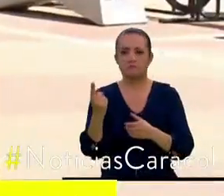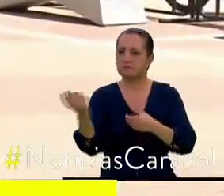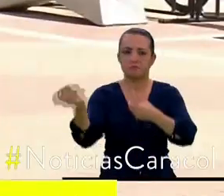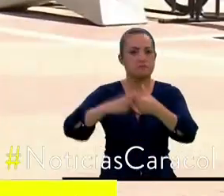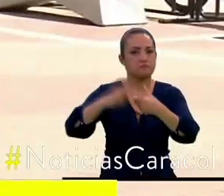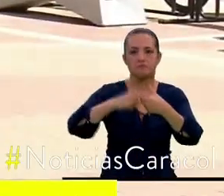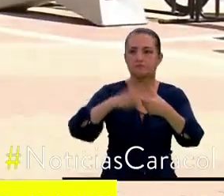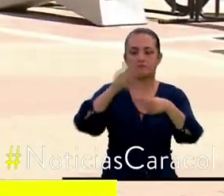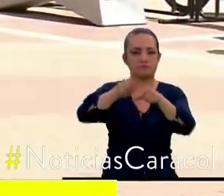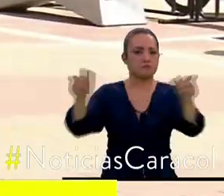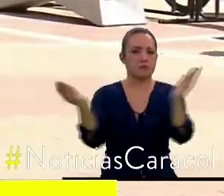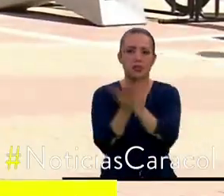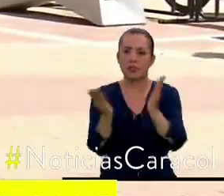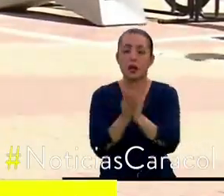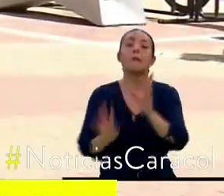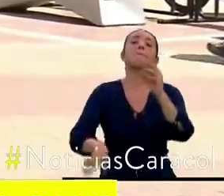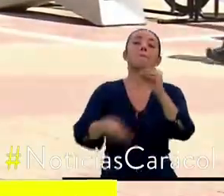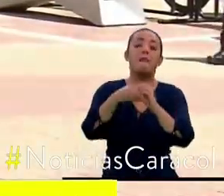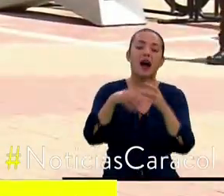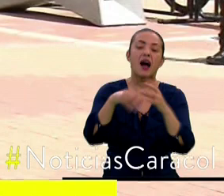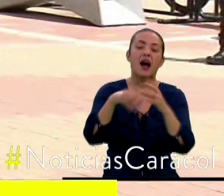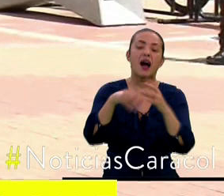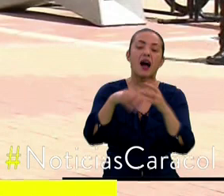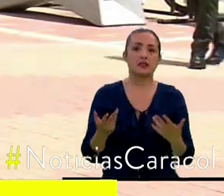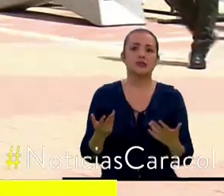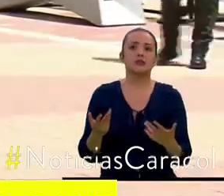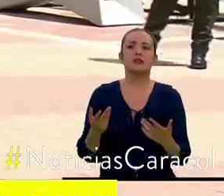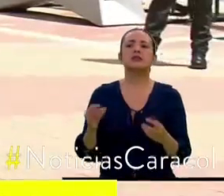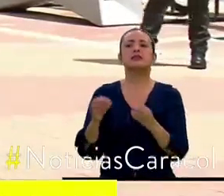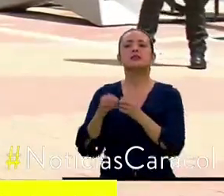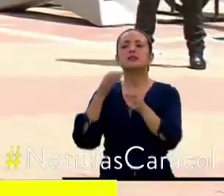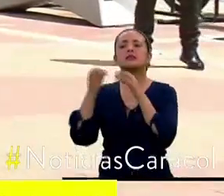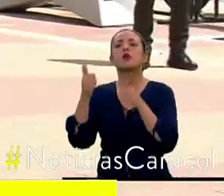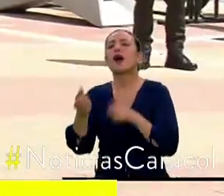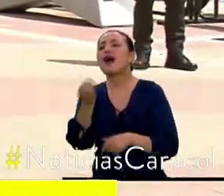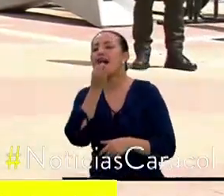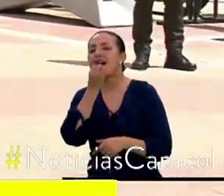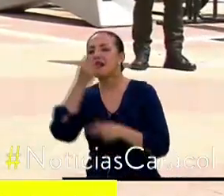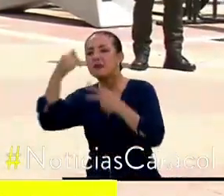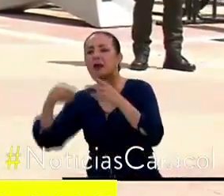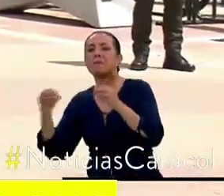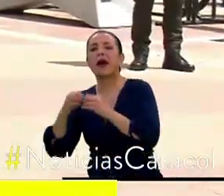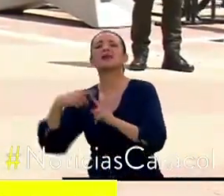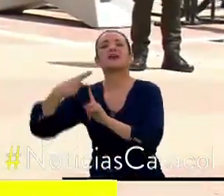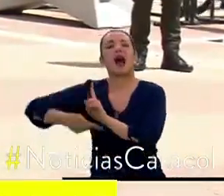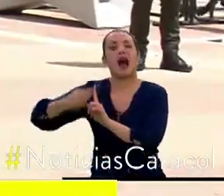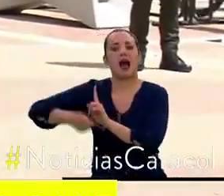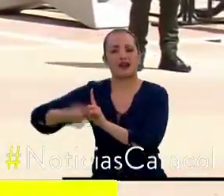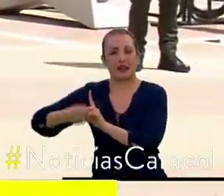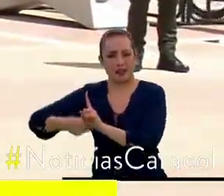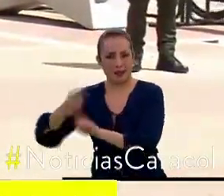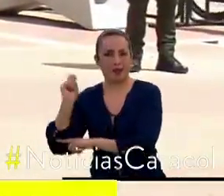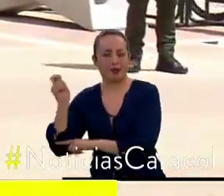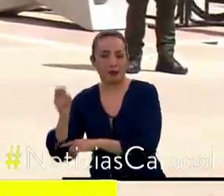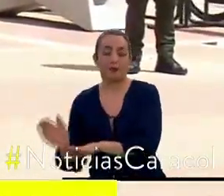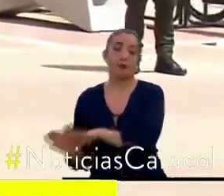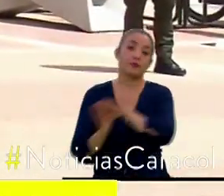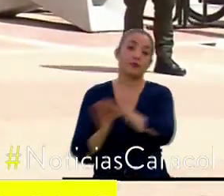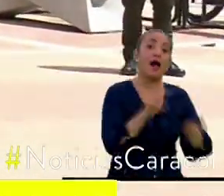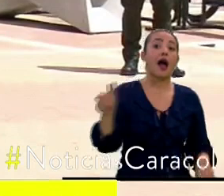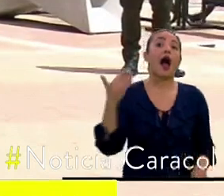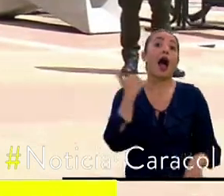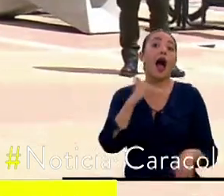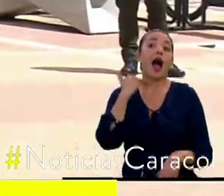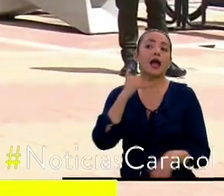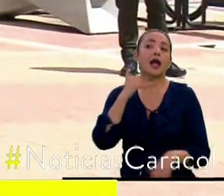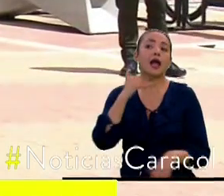los estudiantes y adicionalmente también se explica por el tema de alimentos y los arrendamientos. Por otra parte, Armenia fue la ciudad que